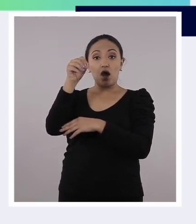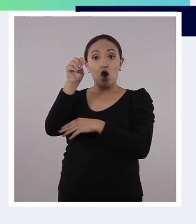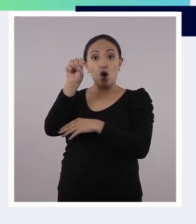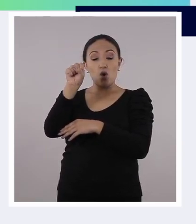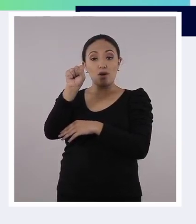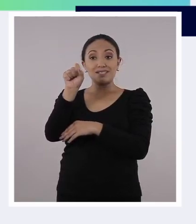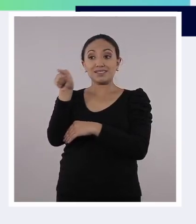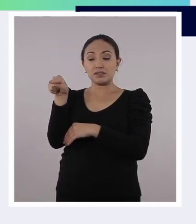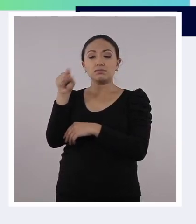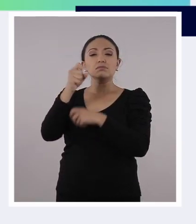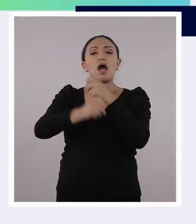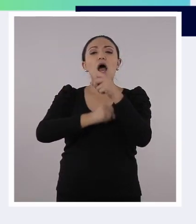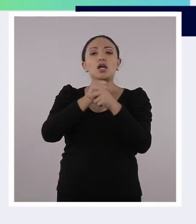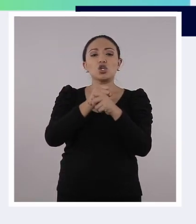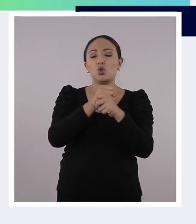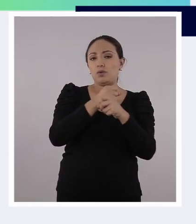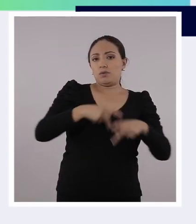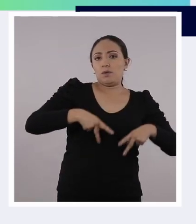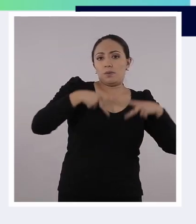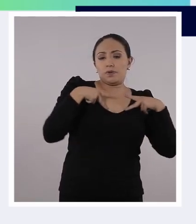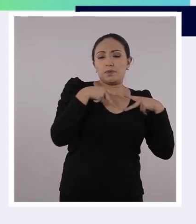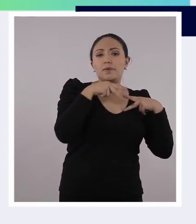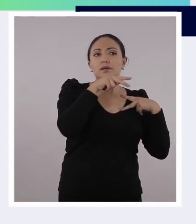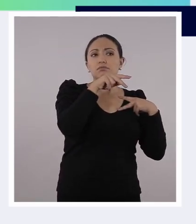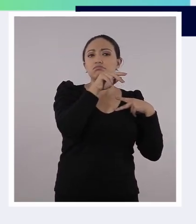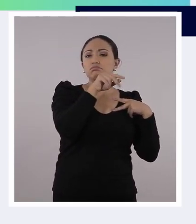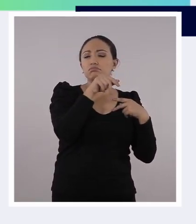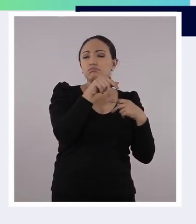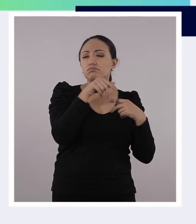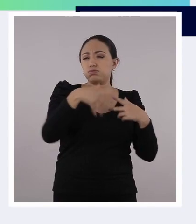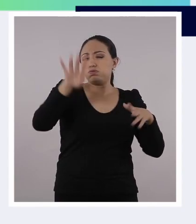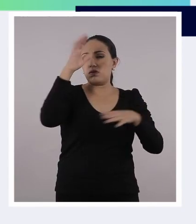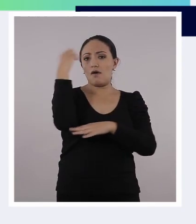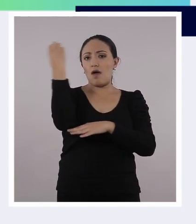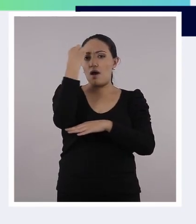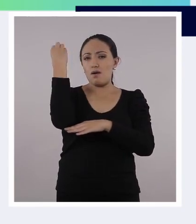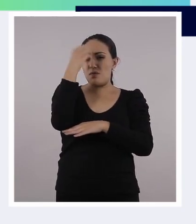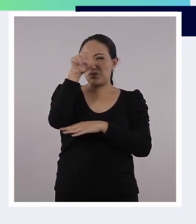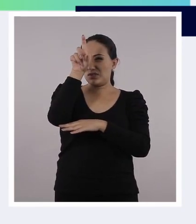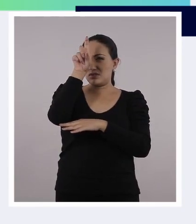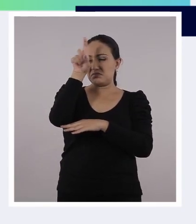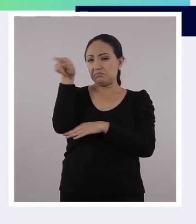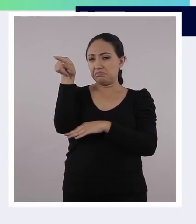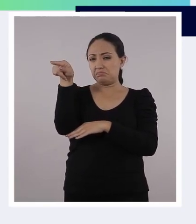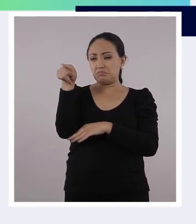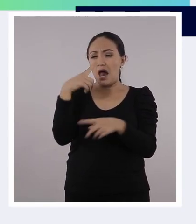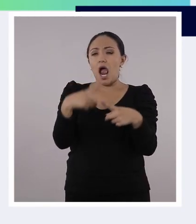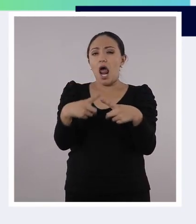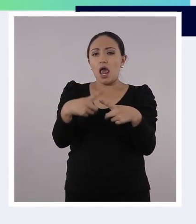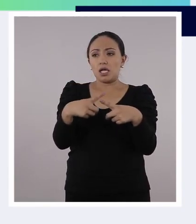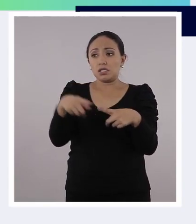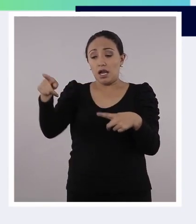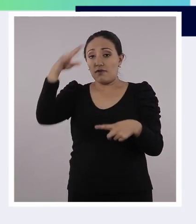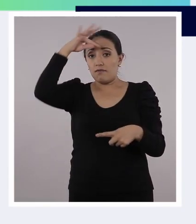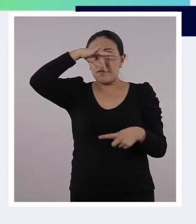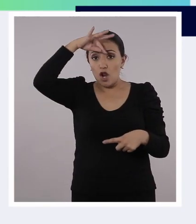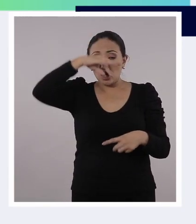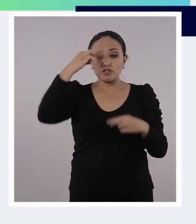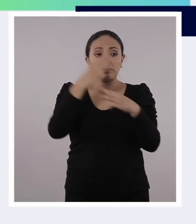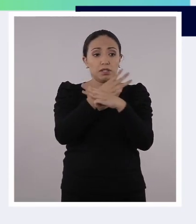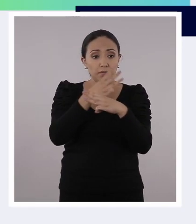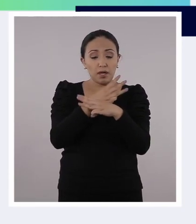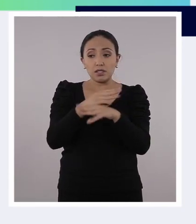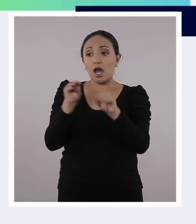vivió desde 570 hasta 490 a.C. Era un personaje un tanto extraño, filósofo,